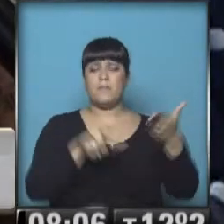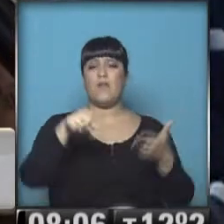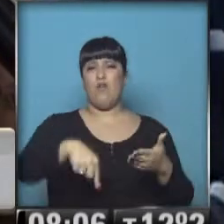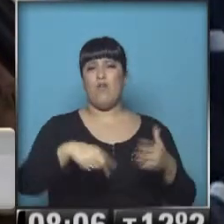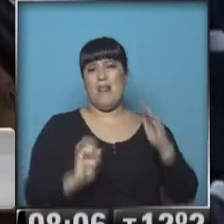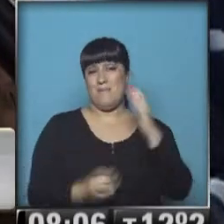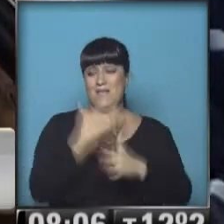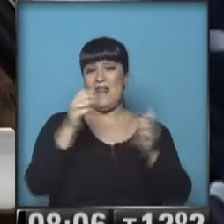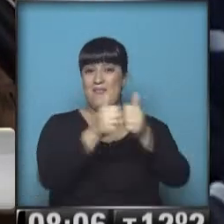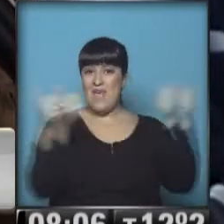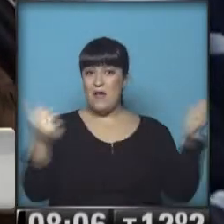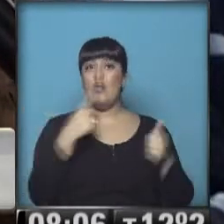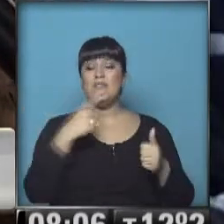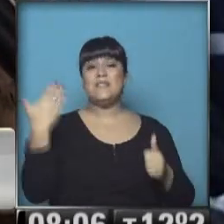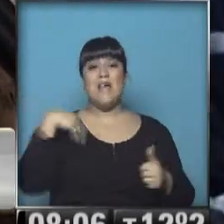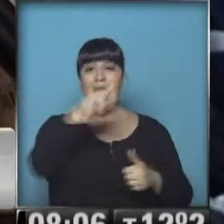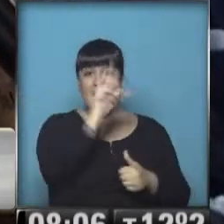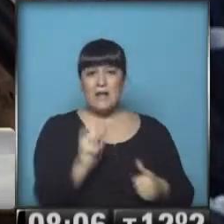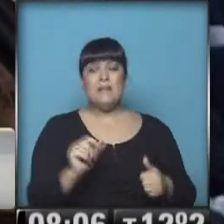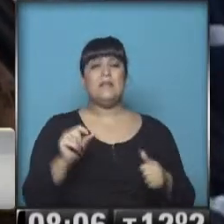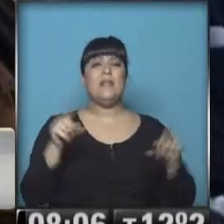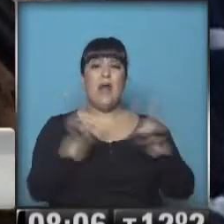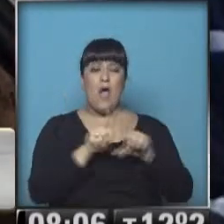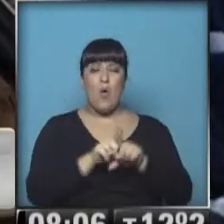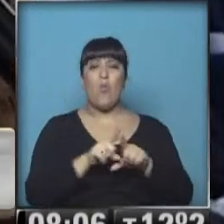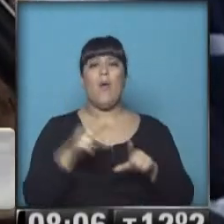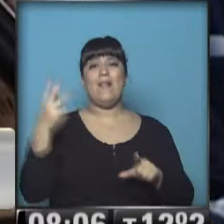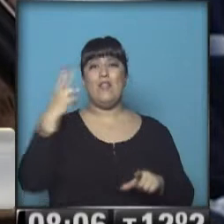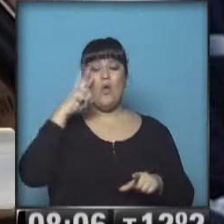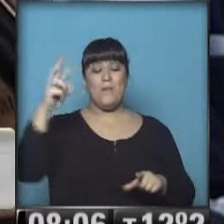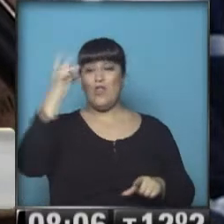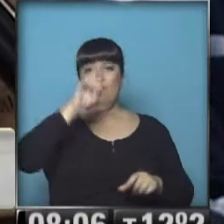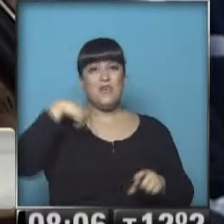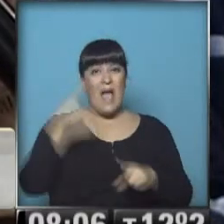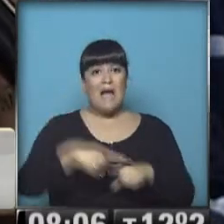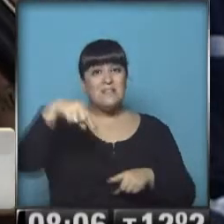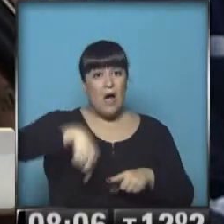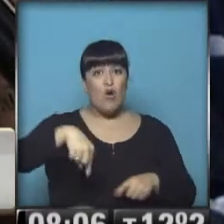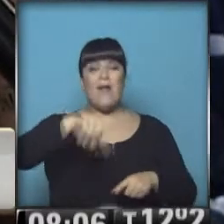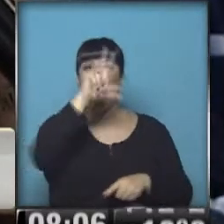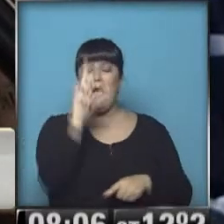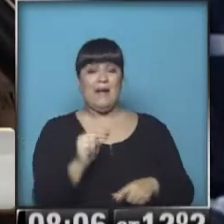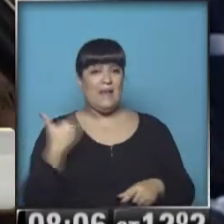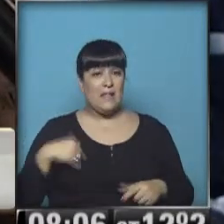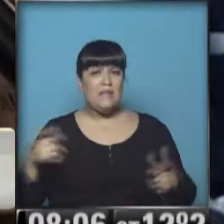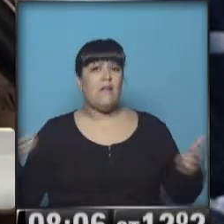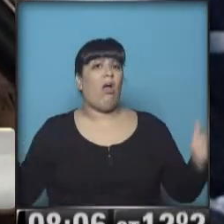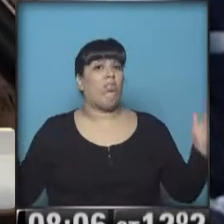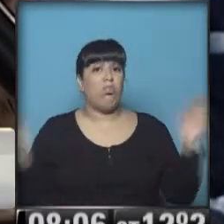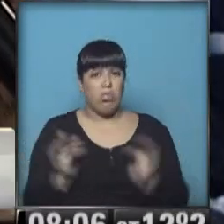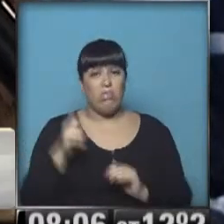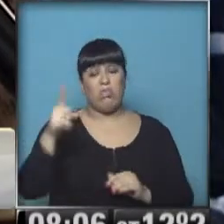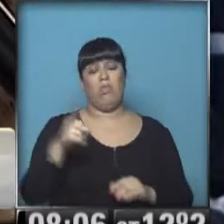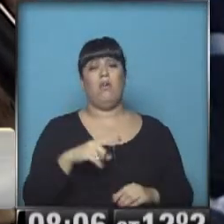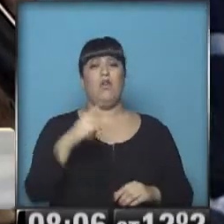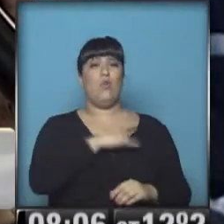acerca de que argentina en ese país de al menos crecimiento a partir de 2012 es un informe que está elaborado por la universidad torcuato di tella